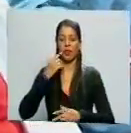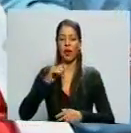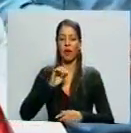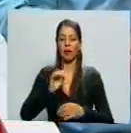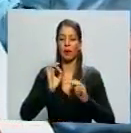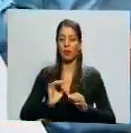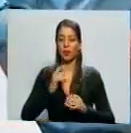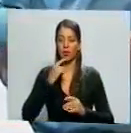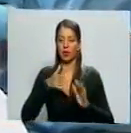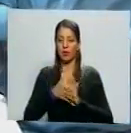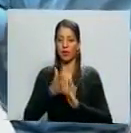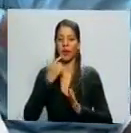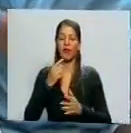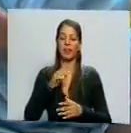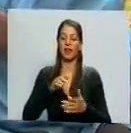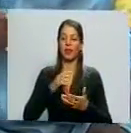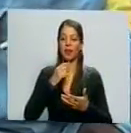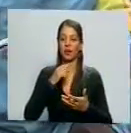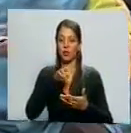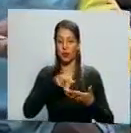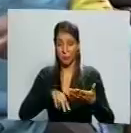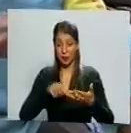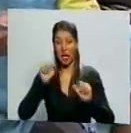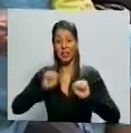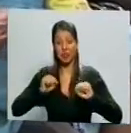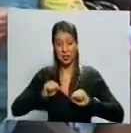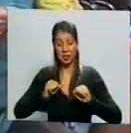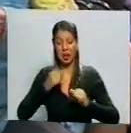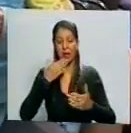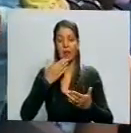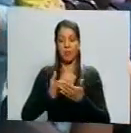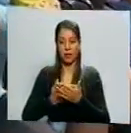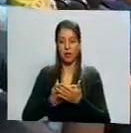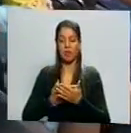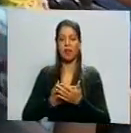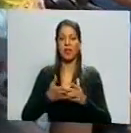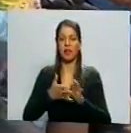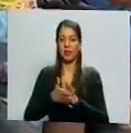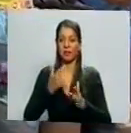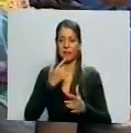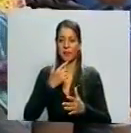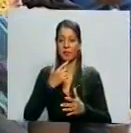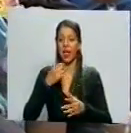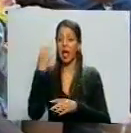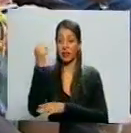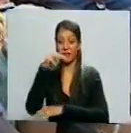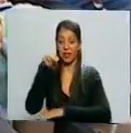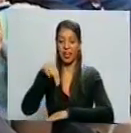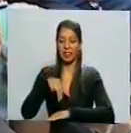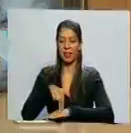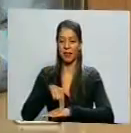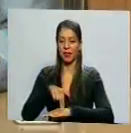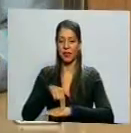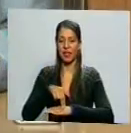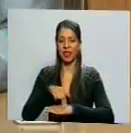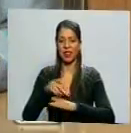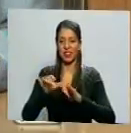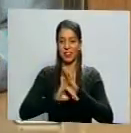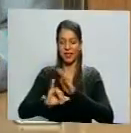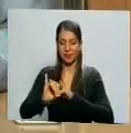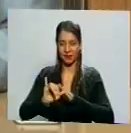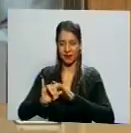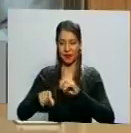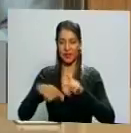externos de nuestra patria. Así como que también propuso, dado que la Asamblea Nacional se encuentra aún en situación de desacato, que